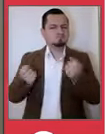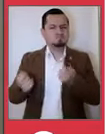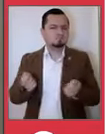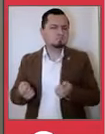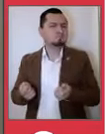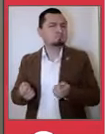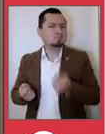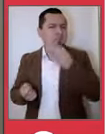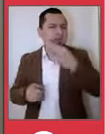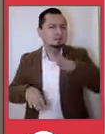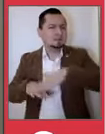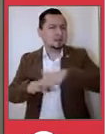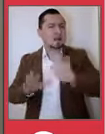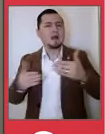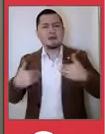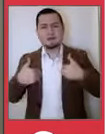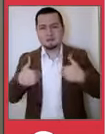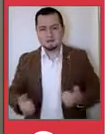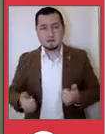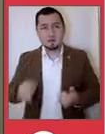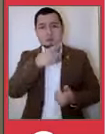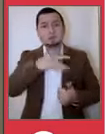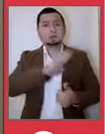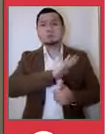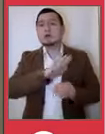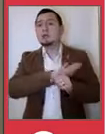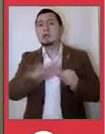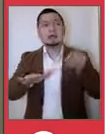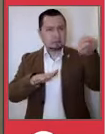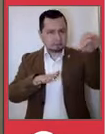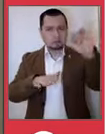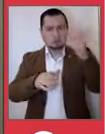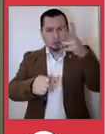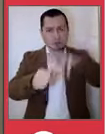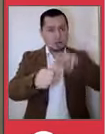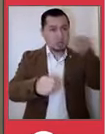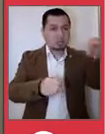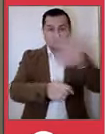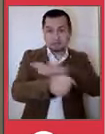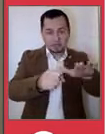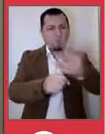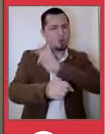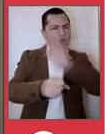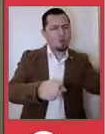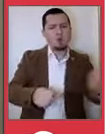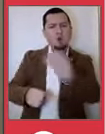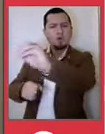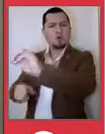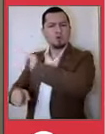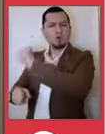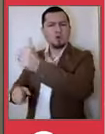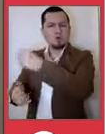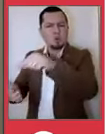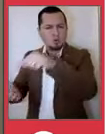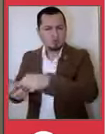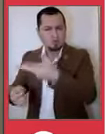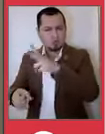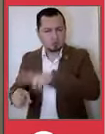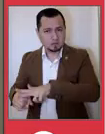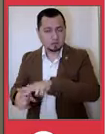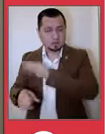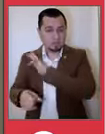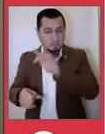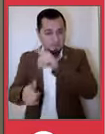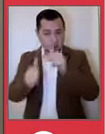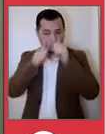eso es justo lo que queremos explicar porque si bien es cierto que el plan de reconversión hospitalaria nos da ese margen del